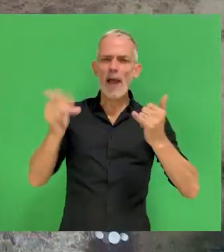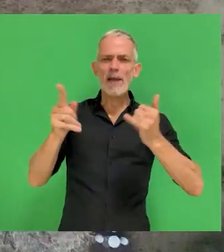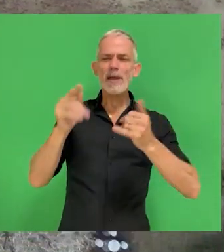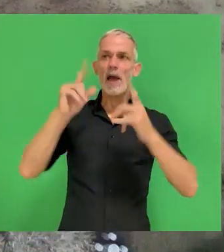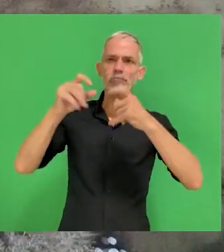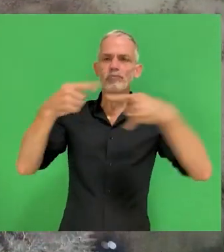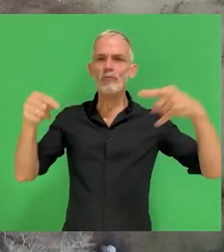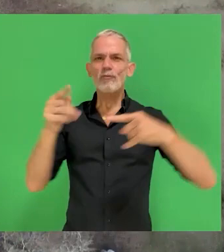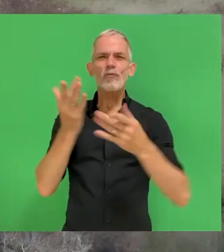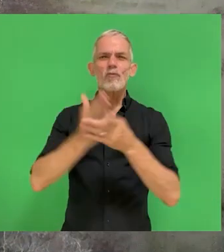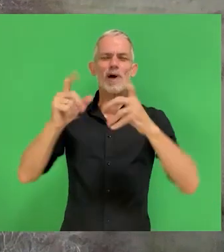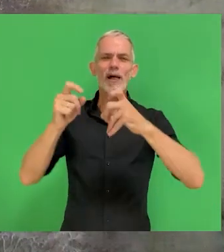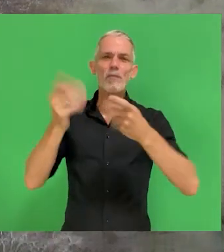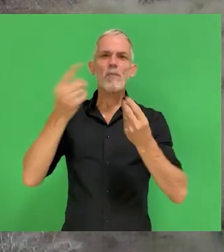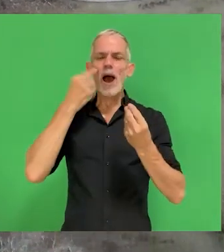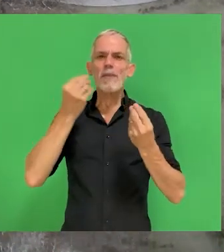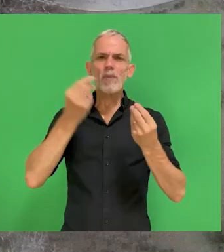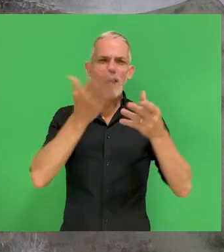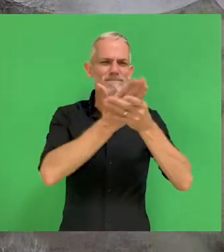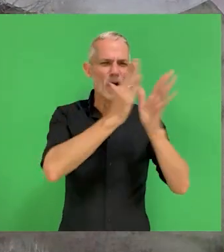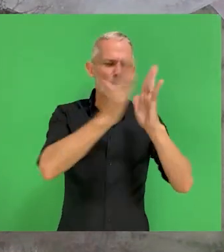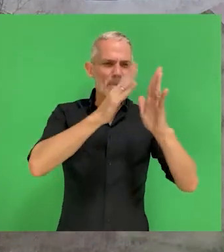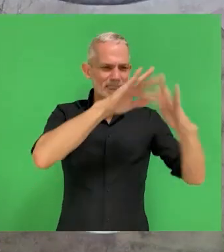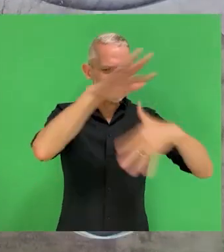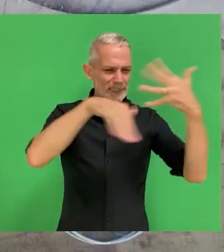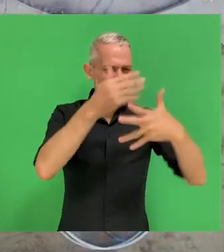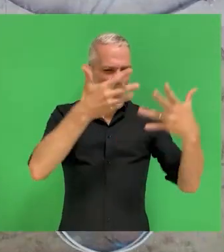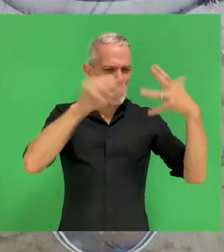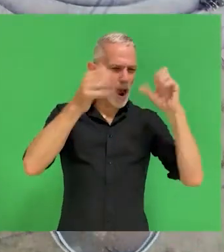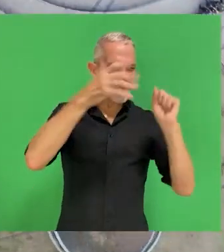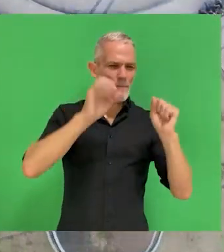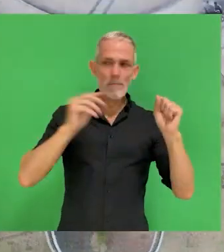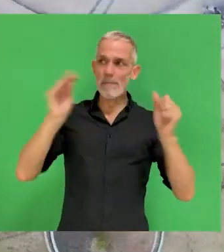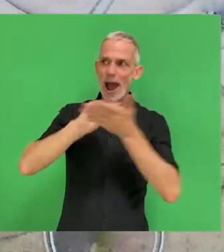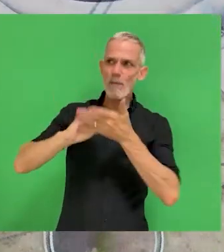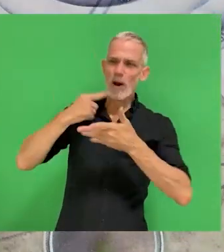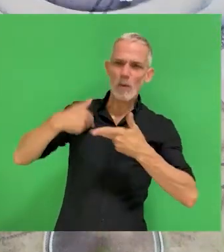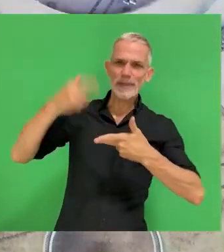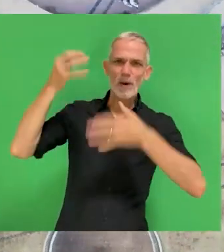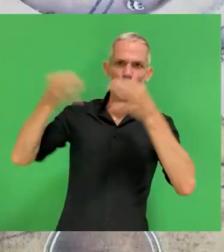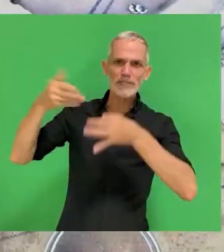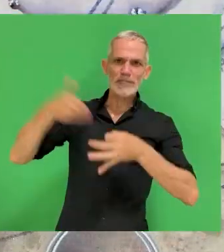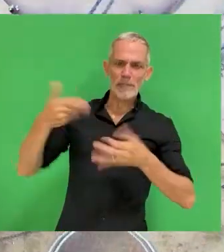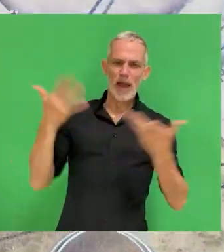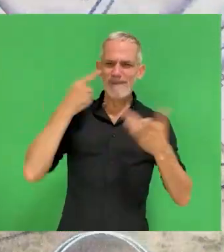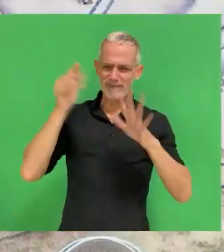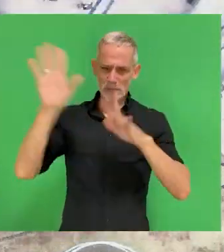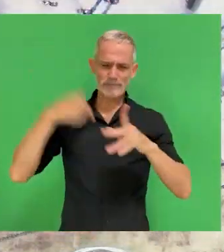El asunto clave era interpelar a estos archivos para poder dar con las respuestas a las preguntas que la justicia